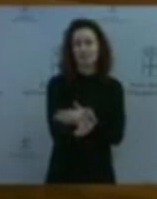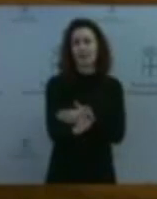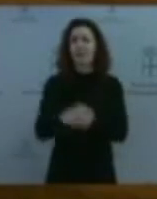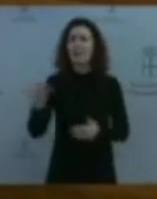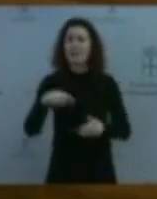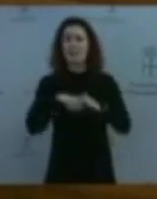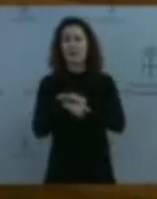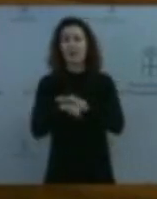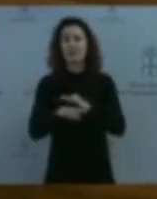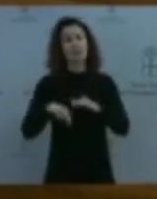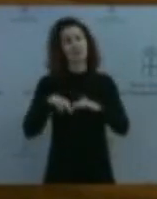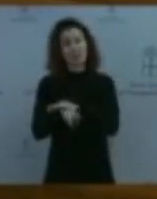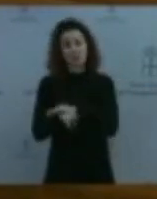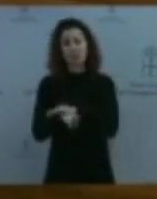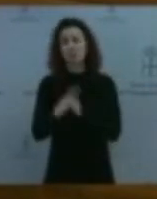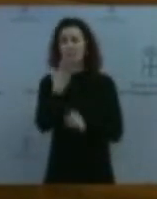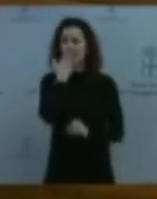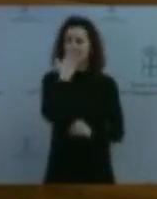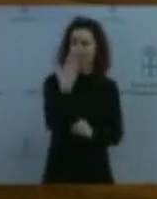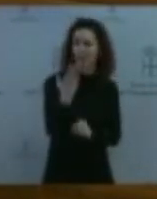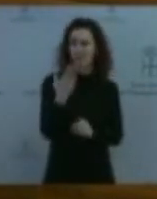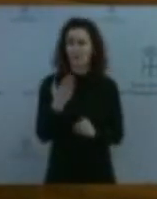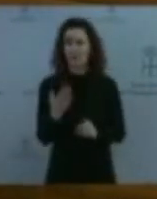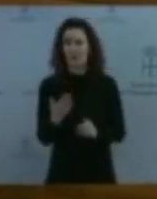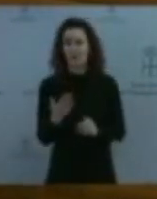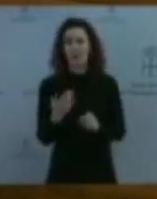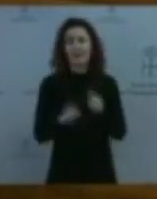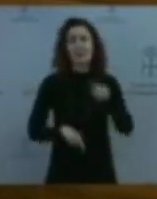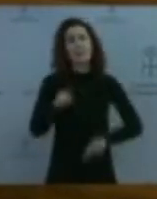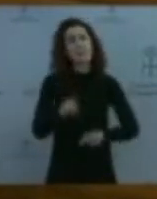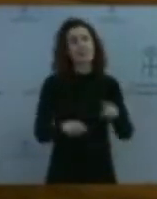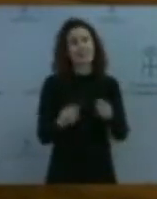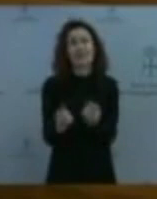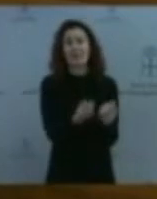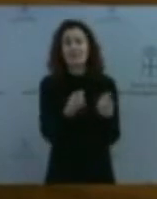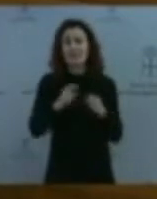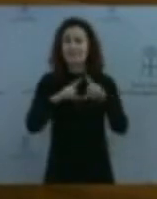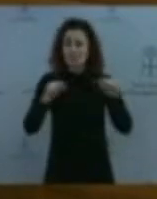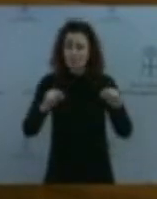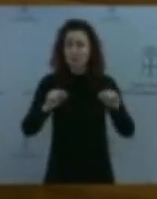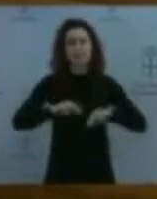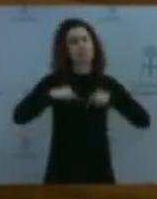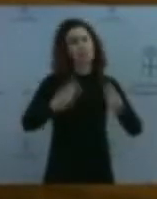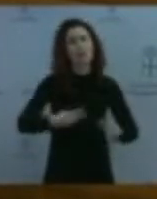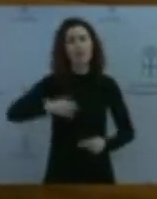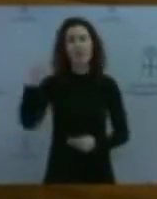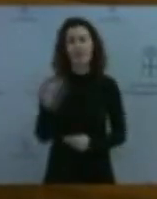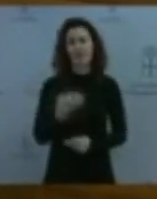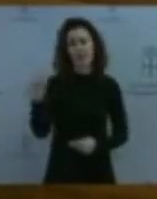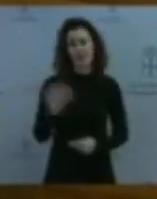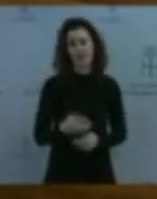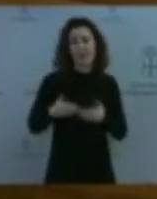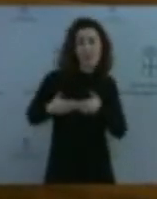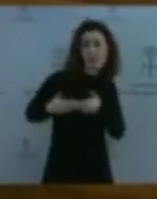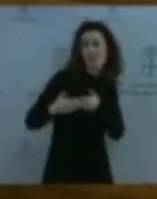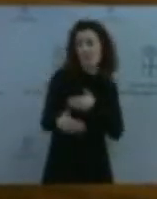que responda a las inquietudes de los asturianos y asturianas y, sobre todo, que suponga asegurar el futuro de esta Administración. Toda mi vida